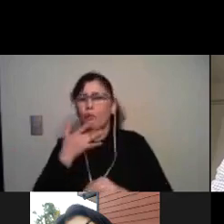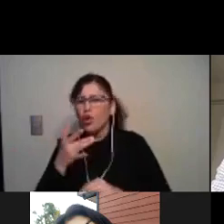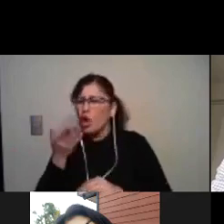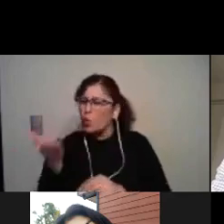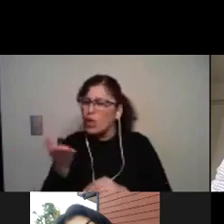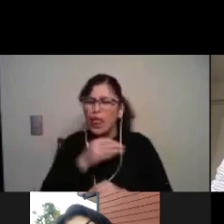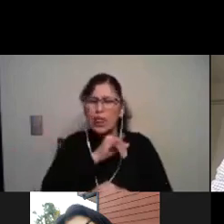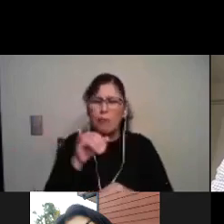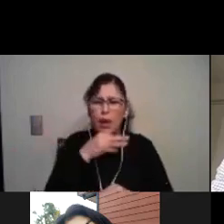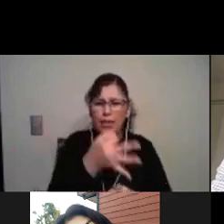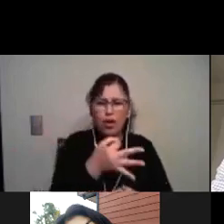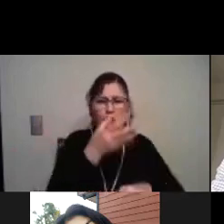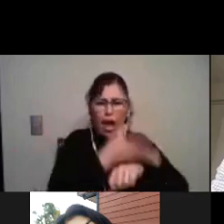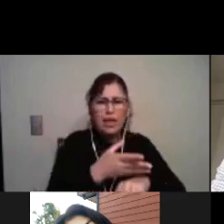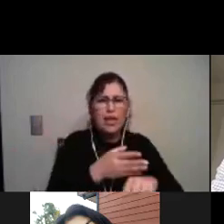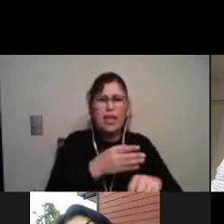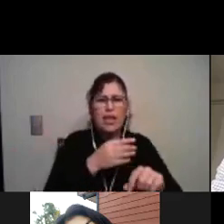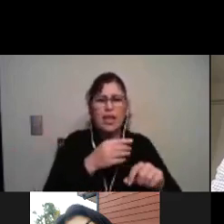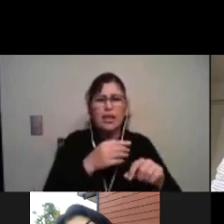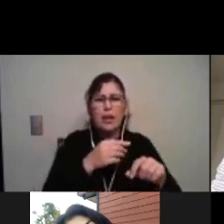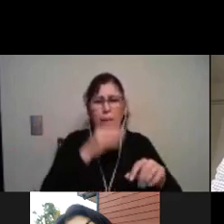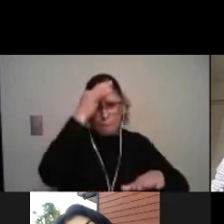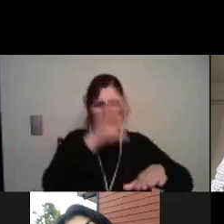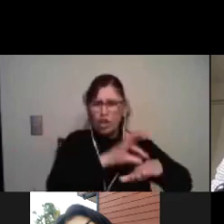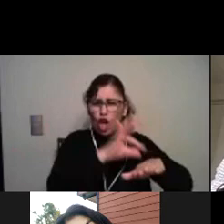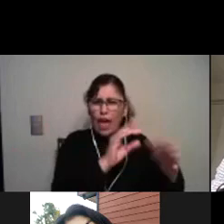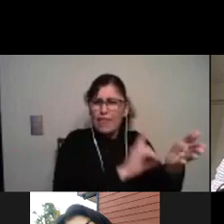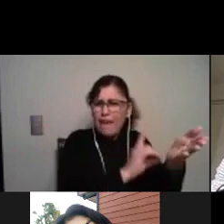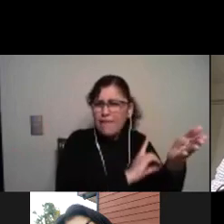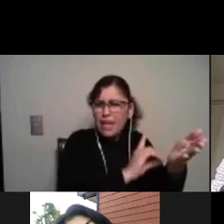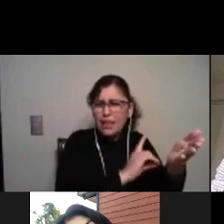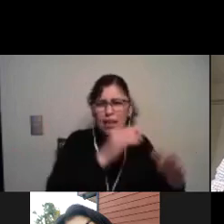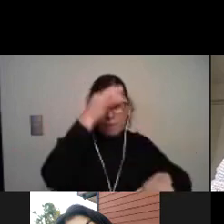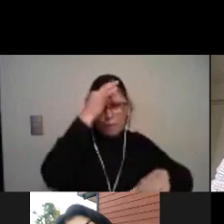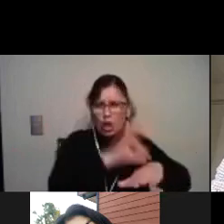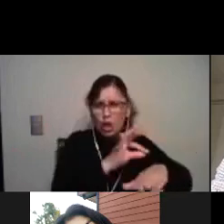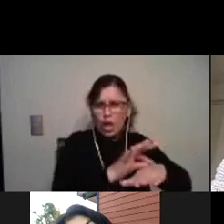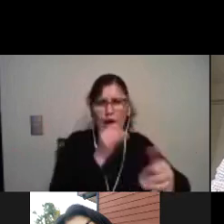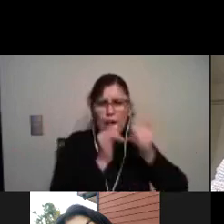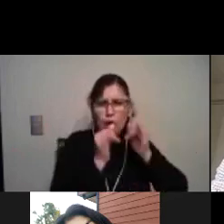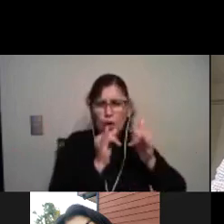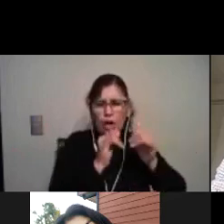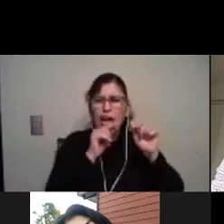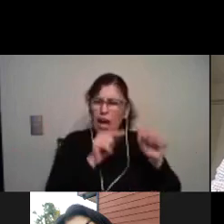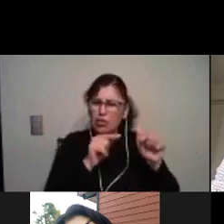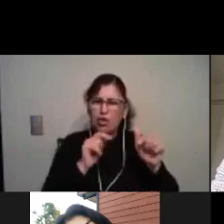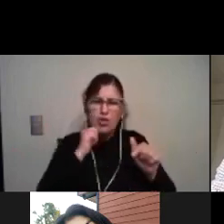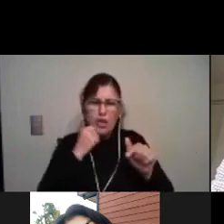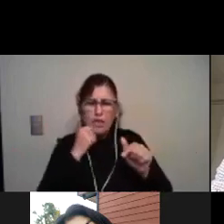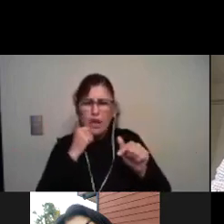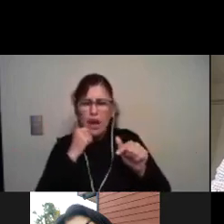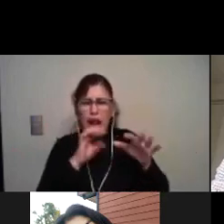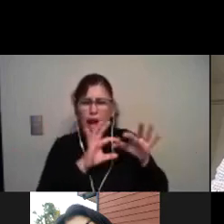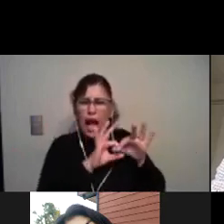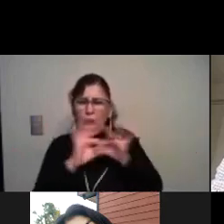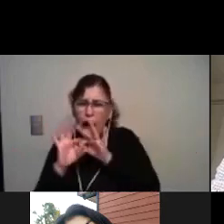alcohólica, eh, pero en realidad esas son como causas de una neuropatía en realidad,